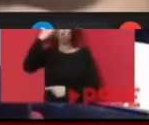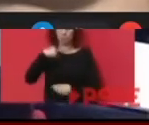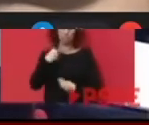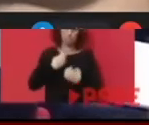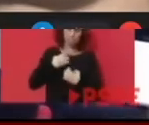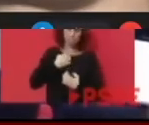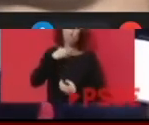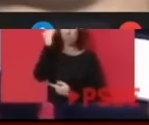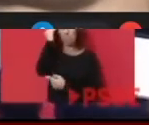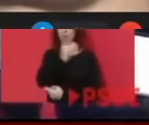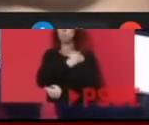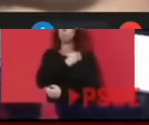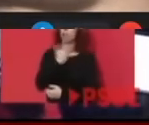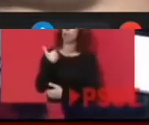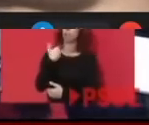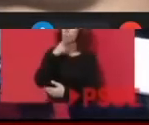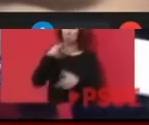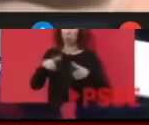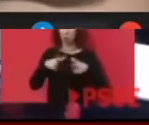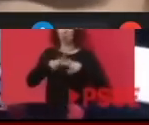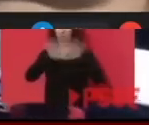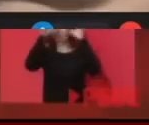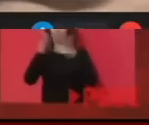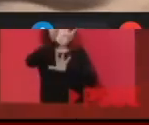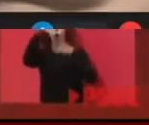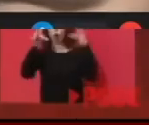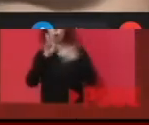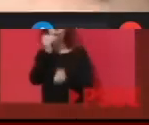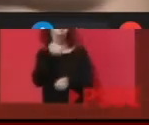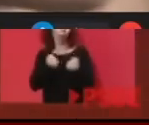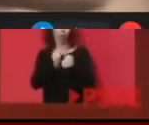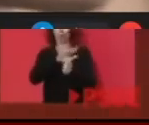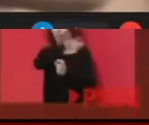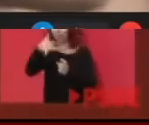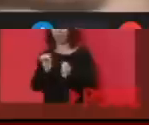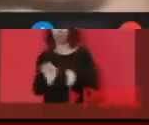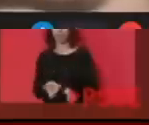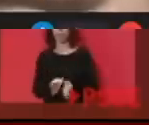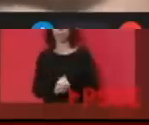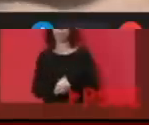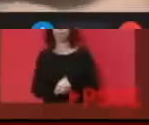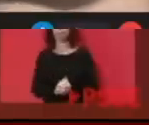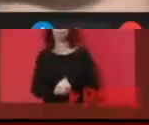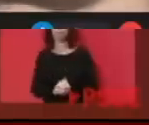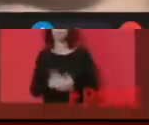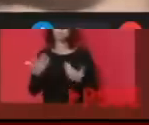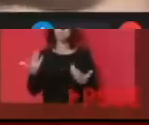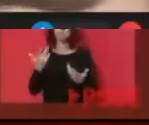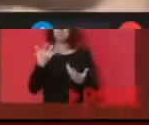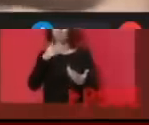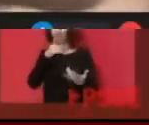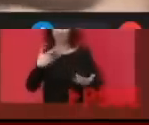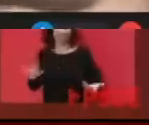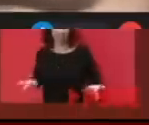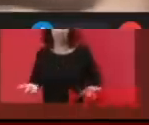Teresa, estamos hablando de financiación ilegal del Partido Socialista, estamos hablando de que acabas de decir que la